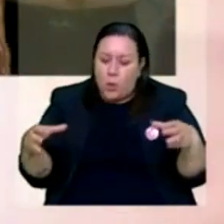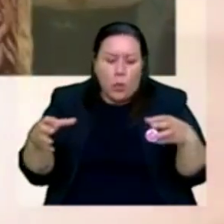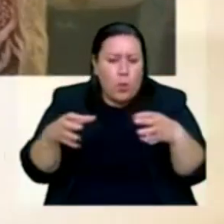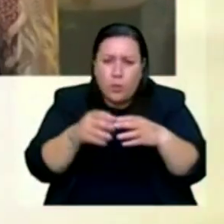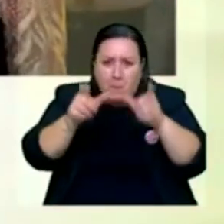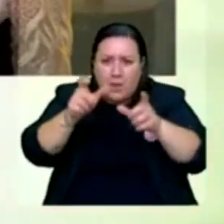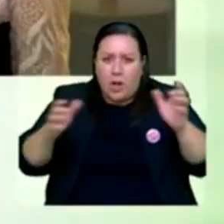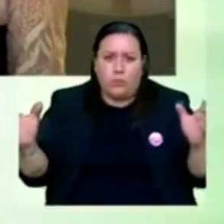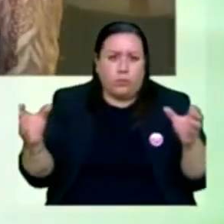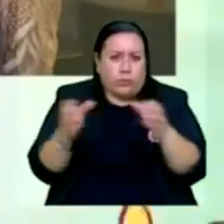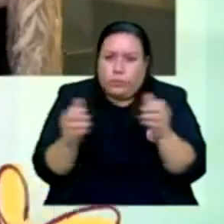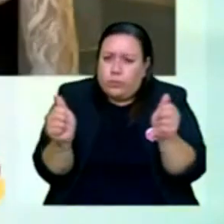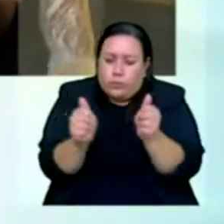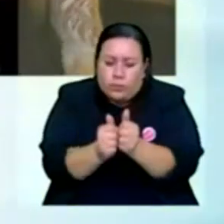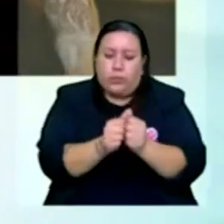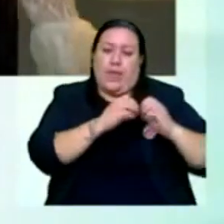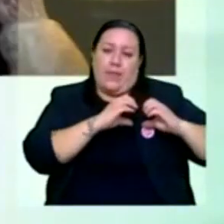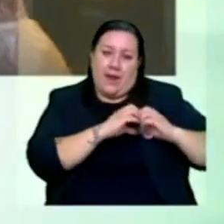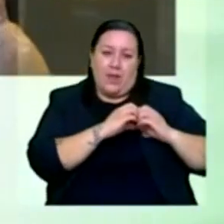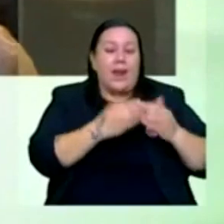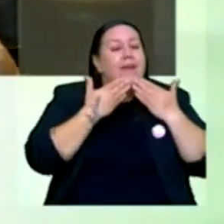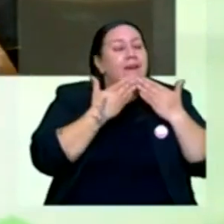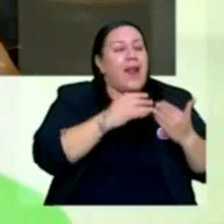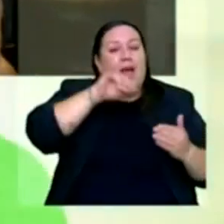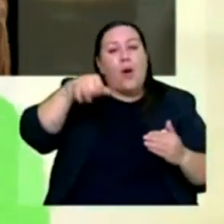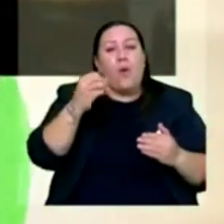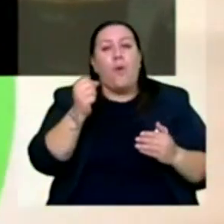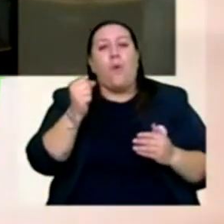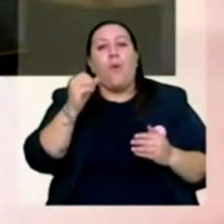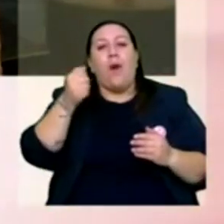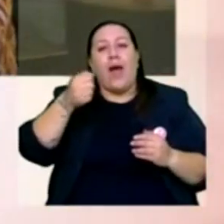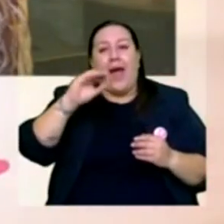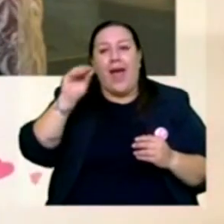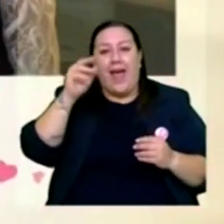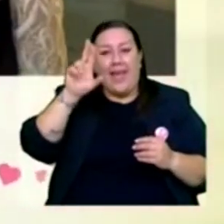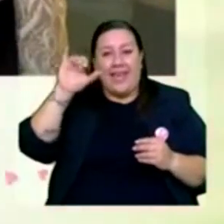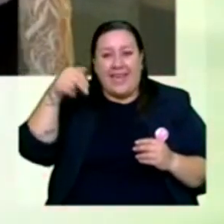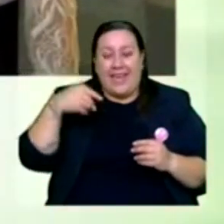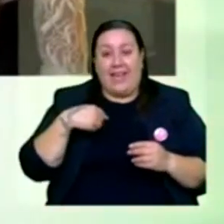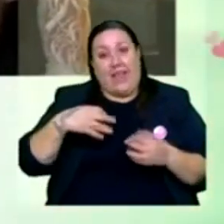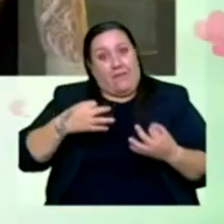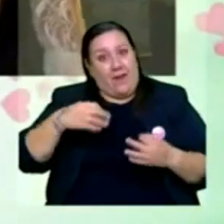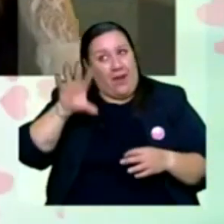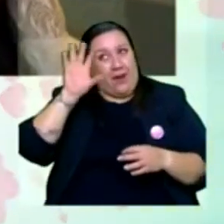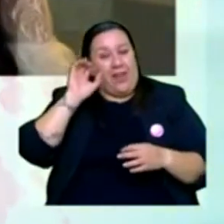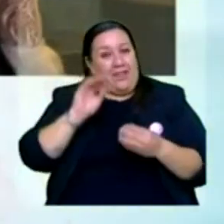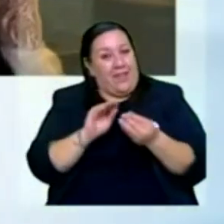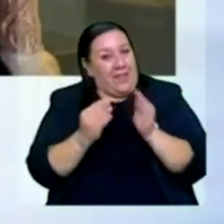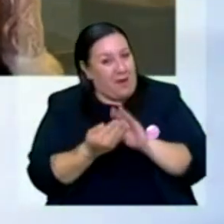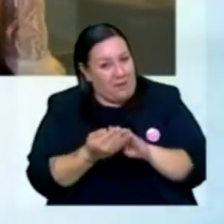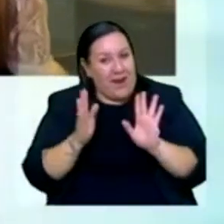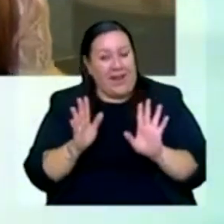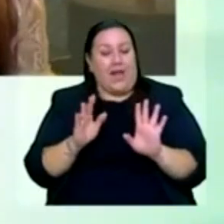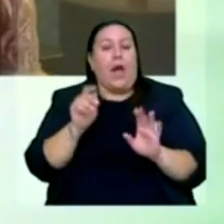obvio. Gracias, divinos. Gracias, Joaquín. Gracias. Menos mal que se acordó cuál carta tenía que dar vuelta. Bien. Bueno, gracias a todos. Le mando un beso a todos. Chao, un beso